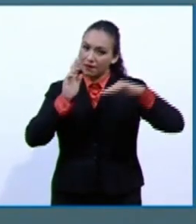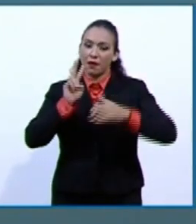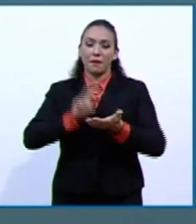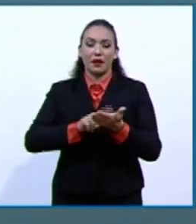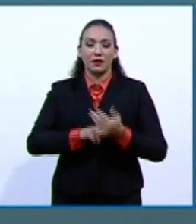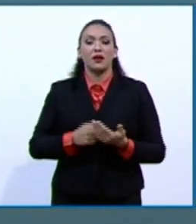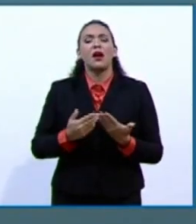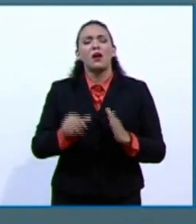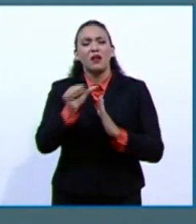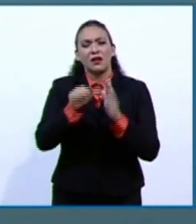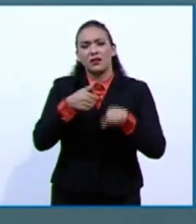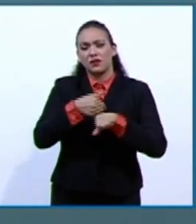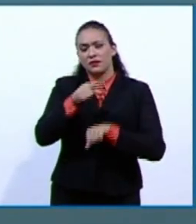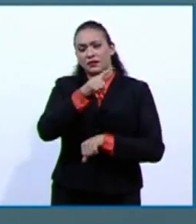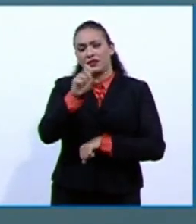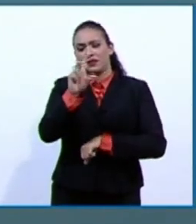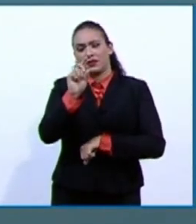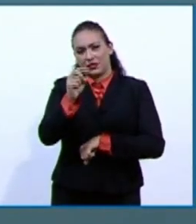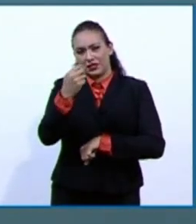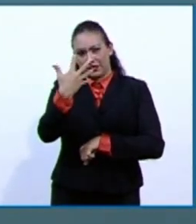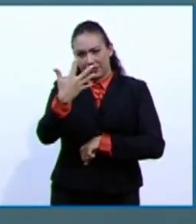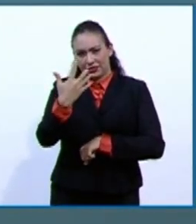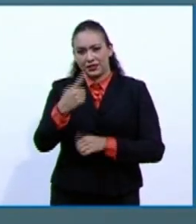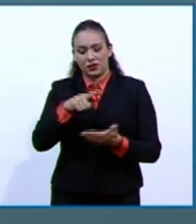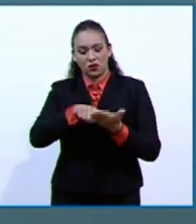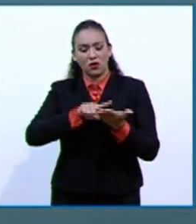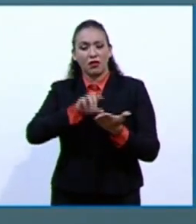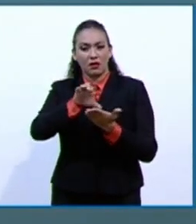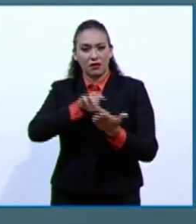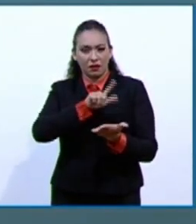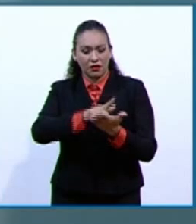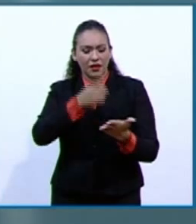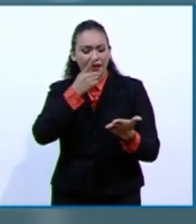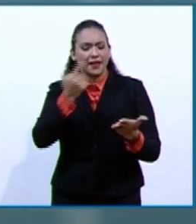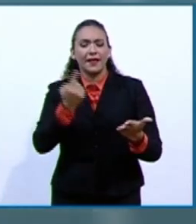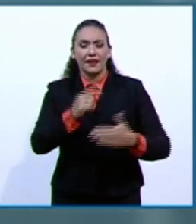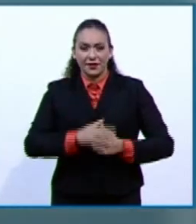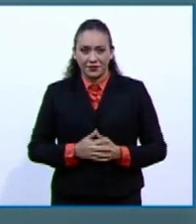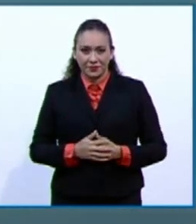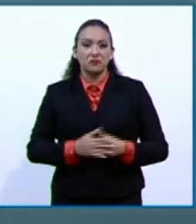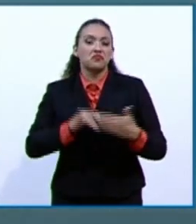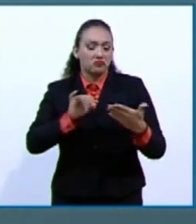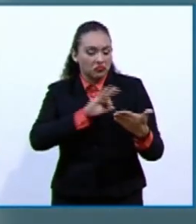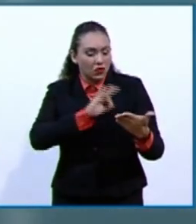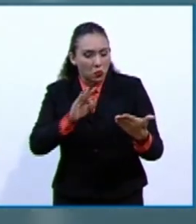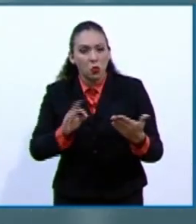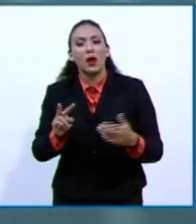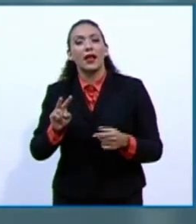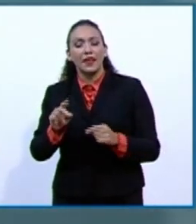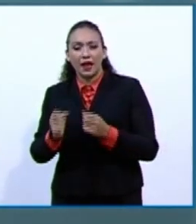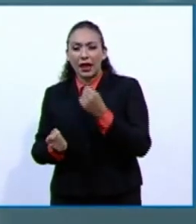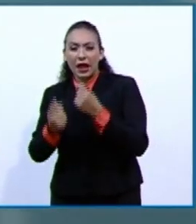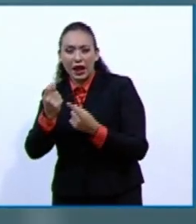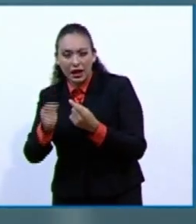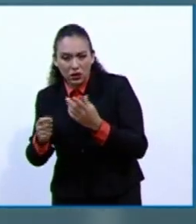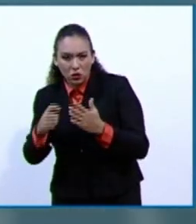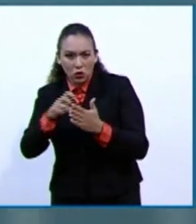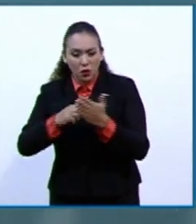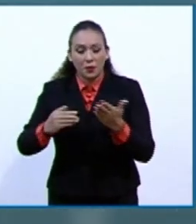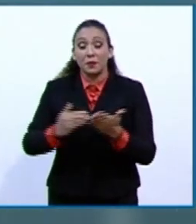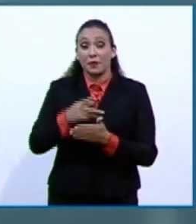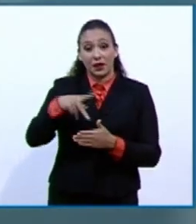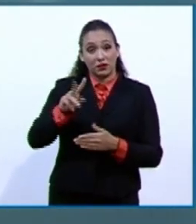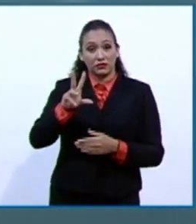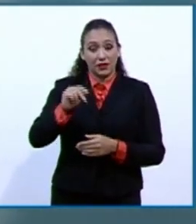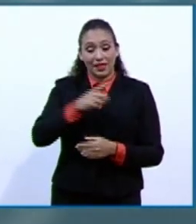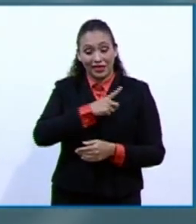artículo 135 constitucional, es posible ejercer medios de control constitucional contra la eventual actuación violatoria